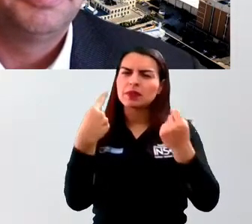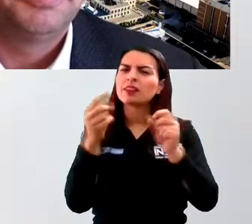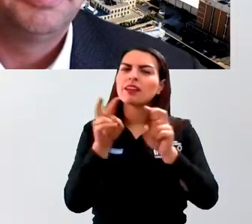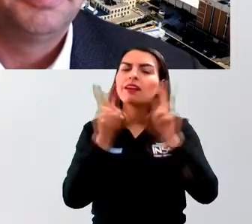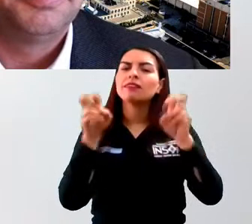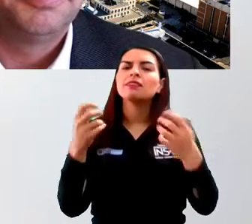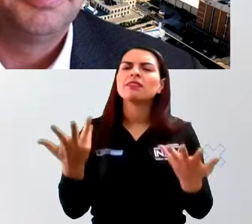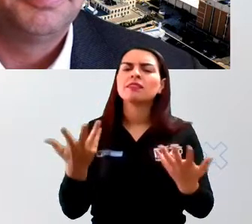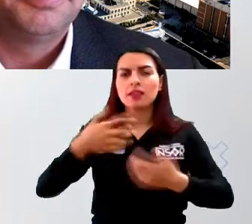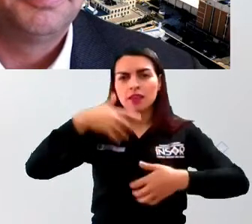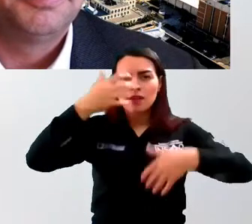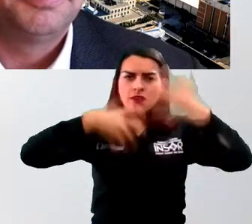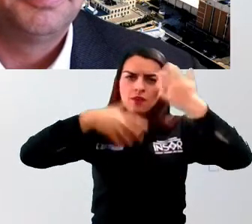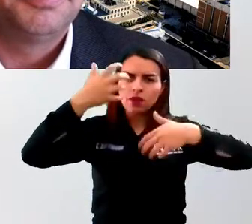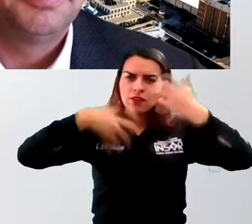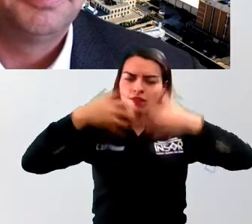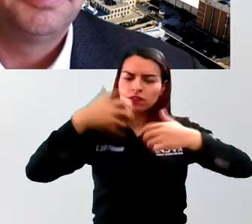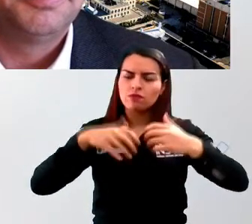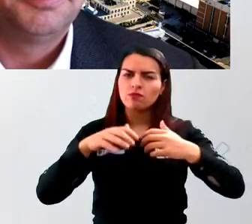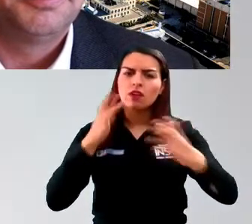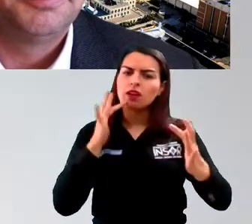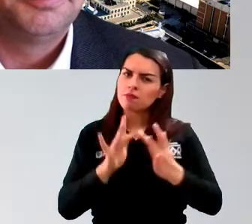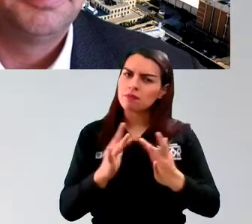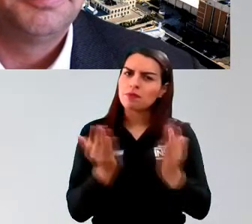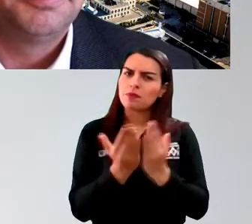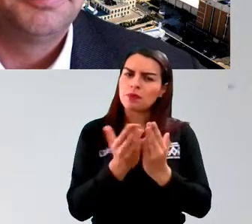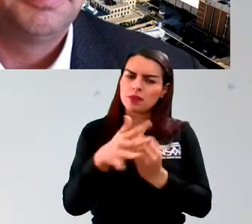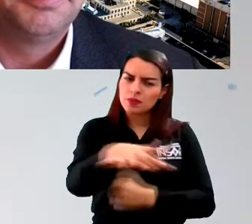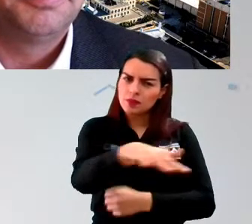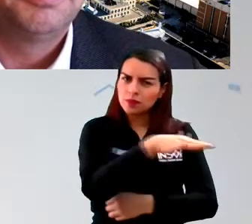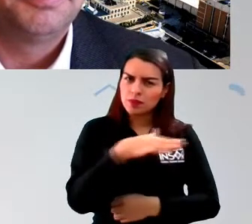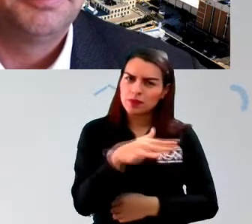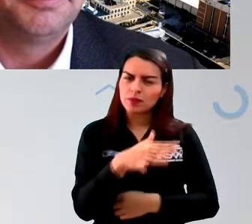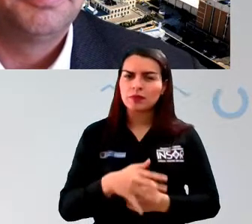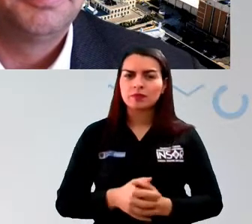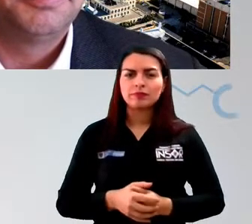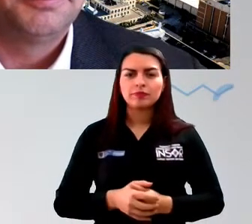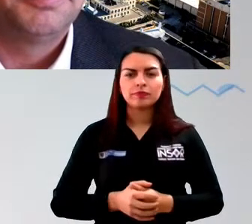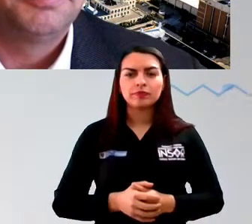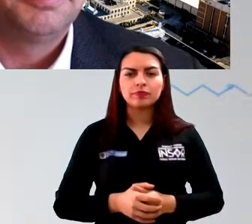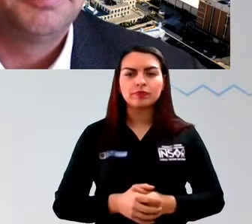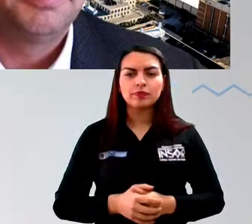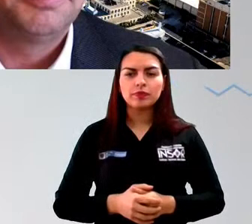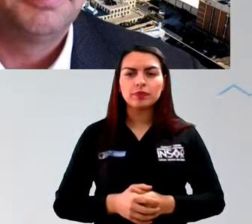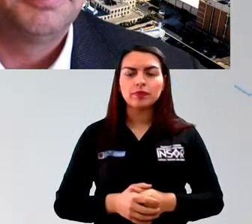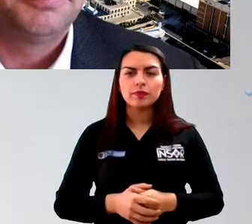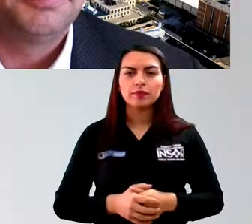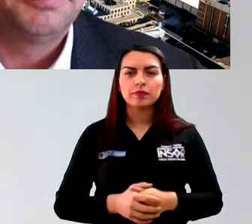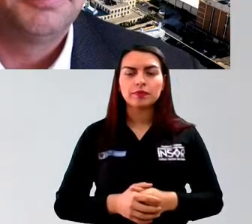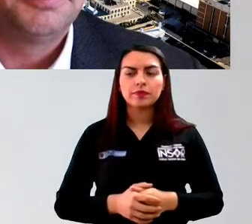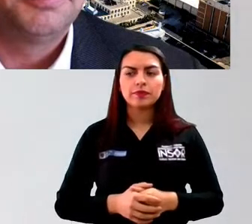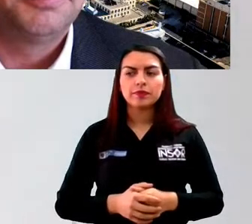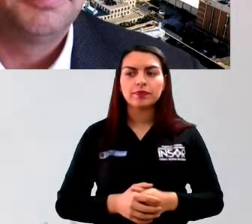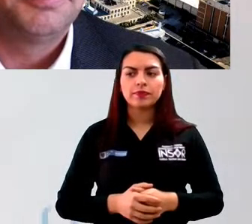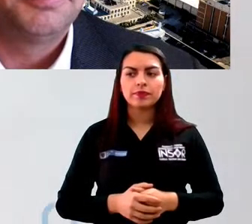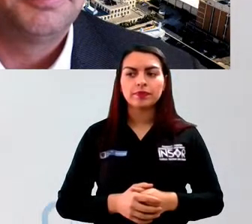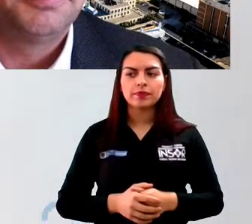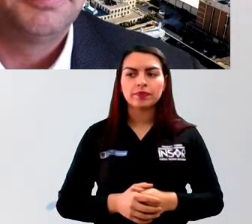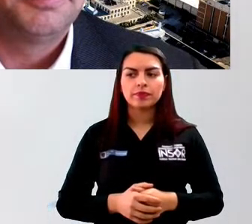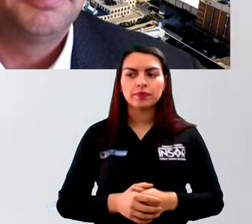la evaluación educativa. Es decir, estamos tratando de